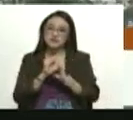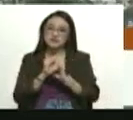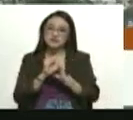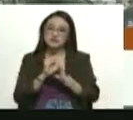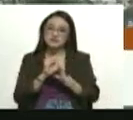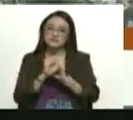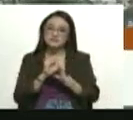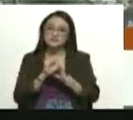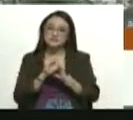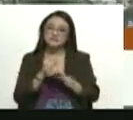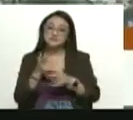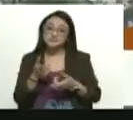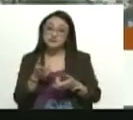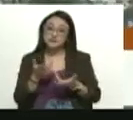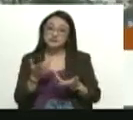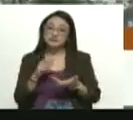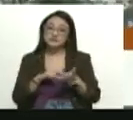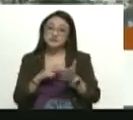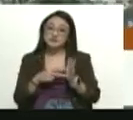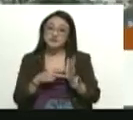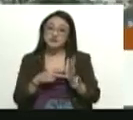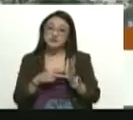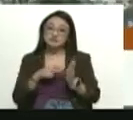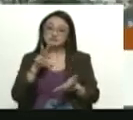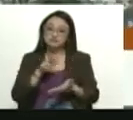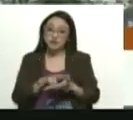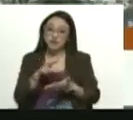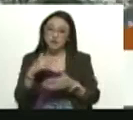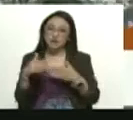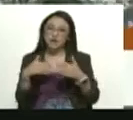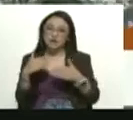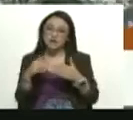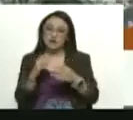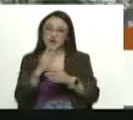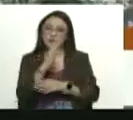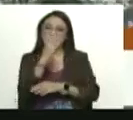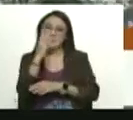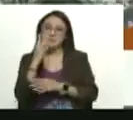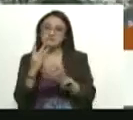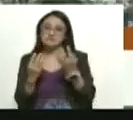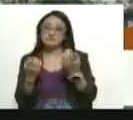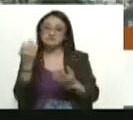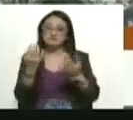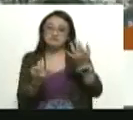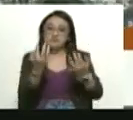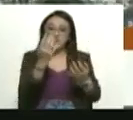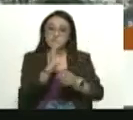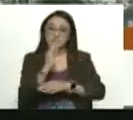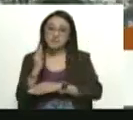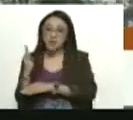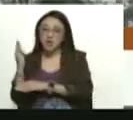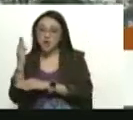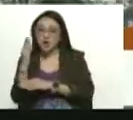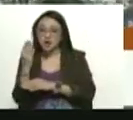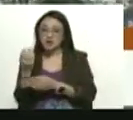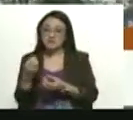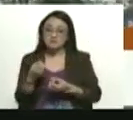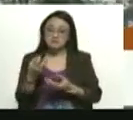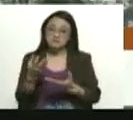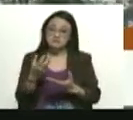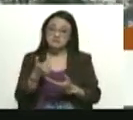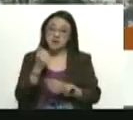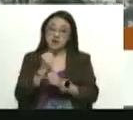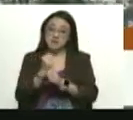socio-bioeconomía que nos permita certificar los productos del bosque y generar empleo e ingresos.